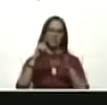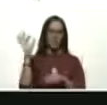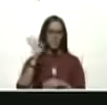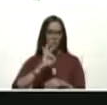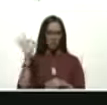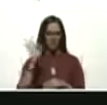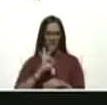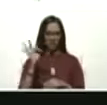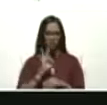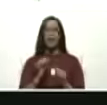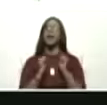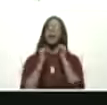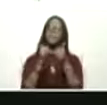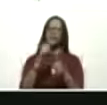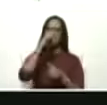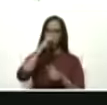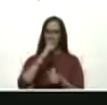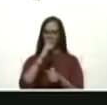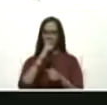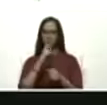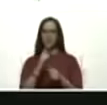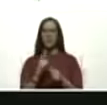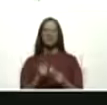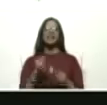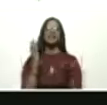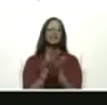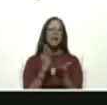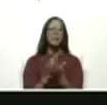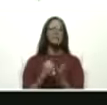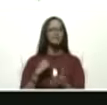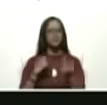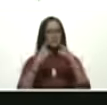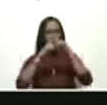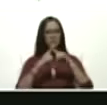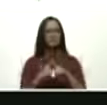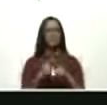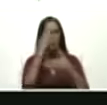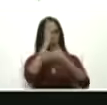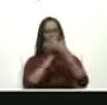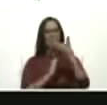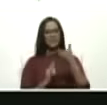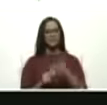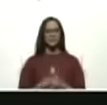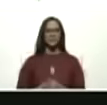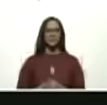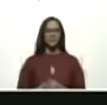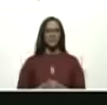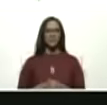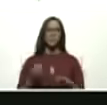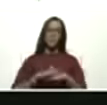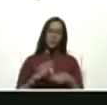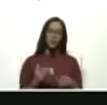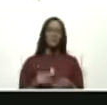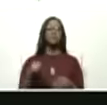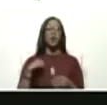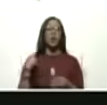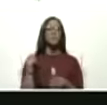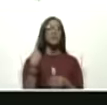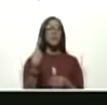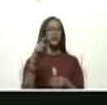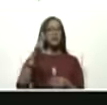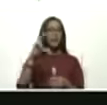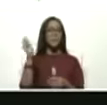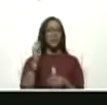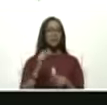7%, empezando el año, que siempre son cifras modestas, porque son los tres primeros meses